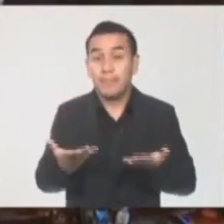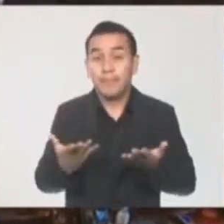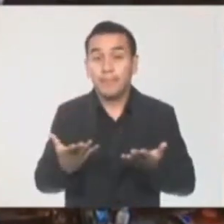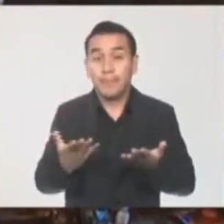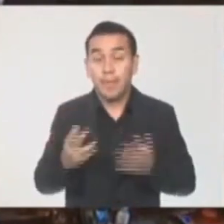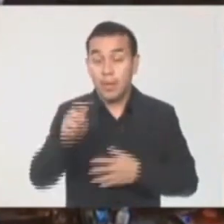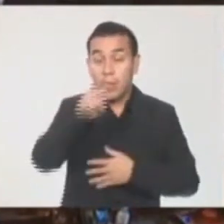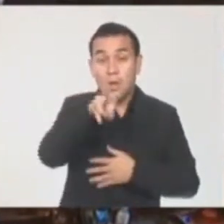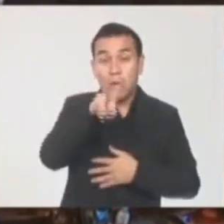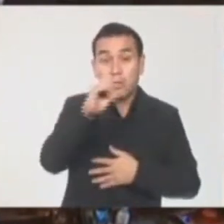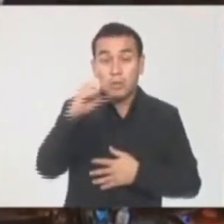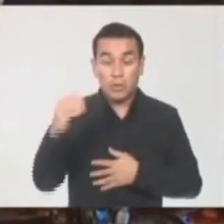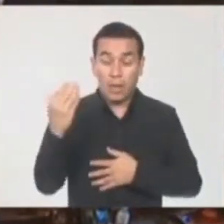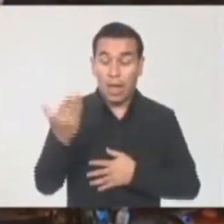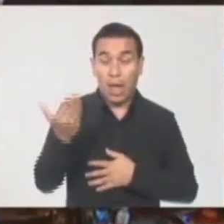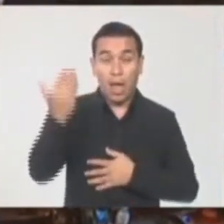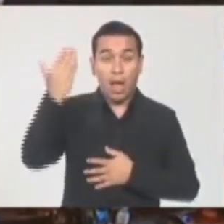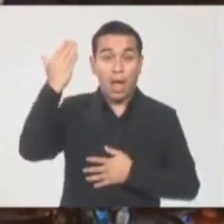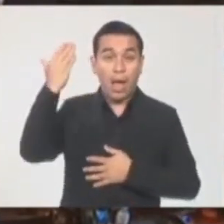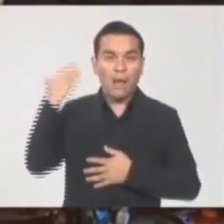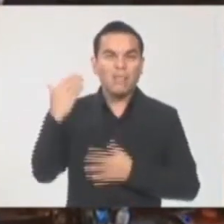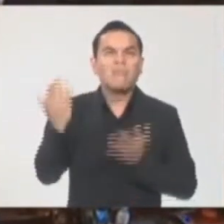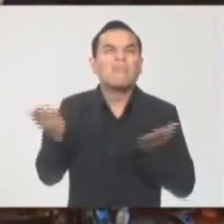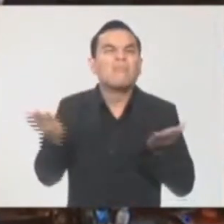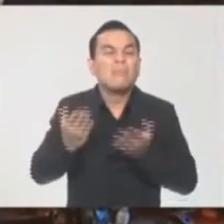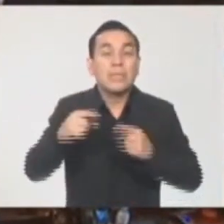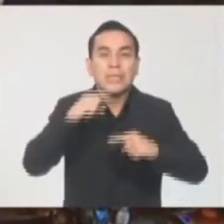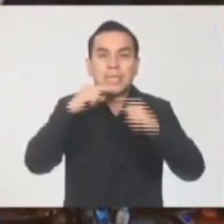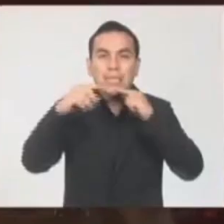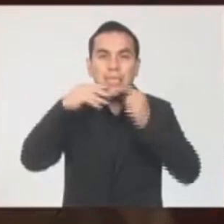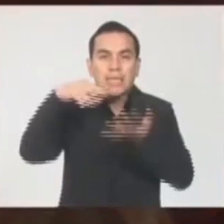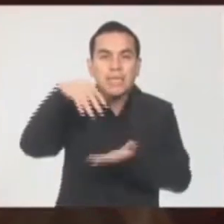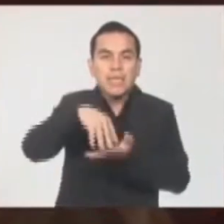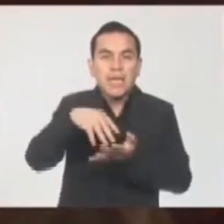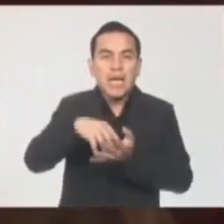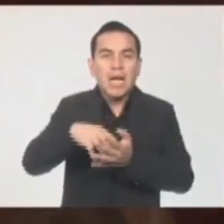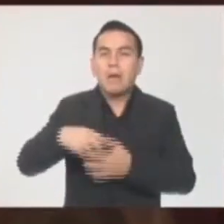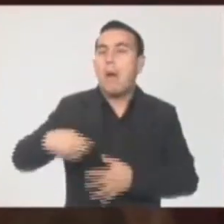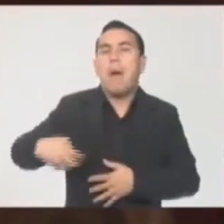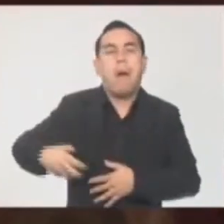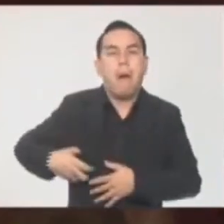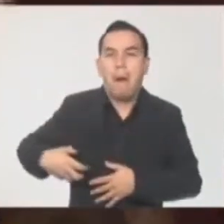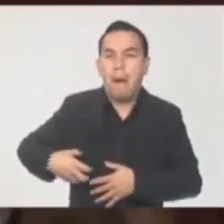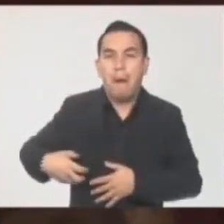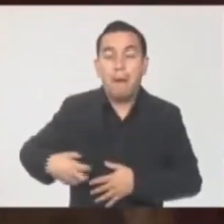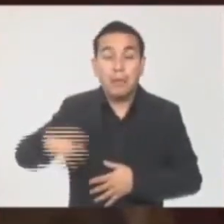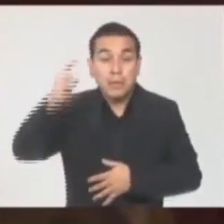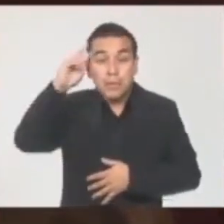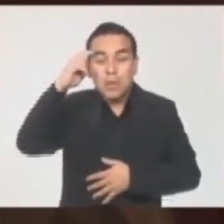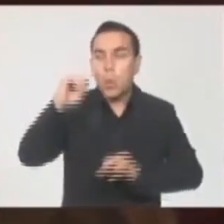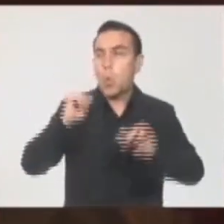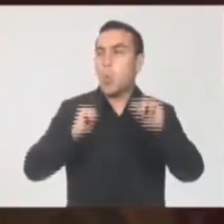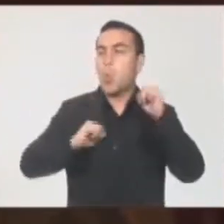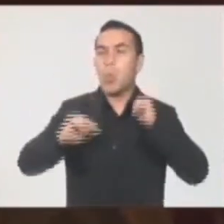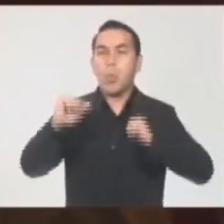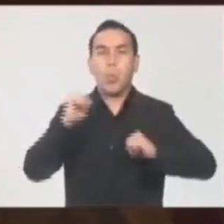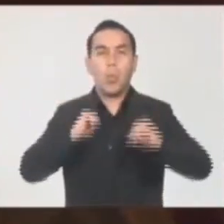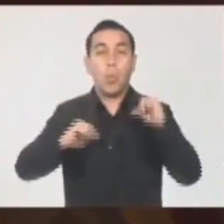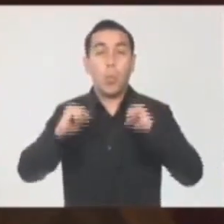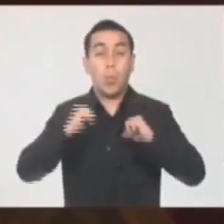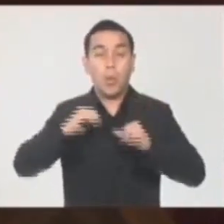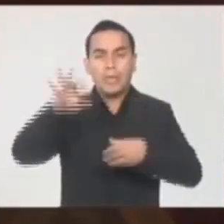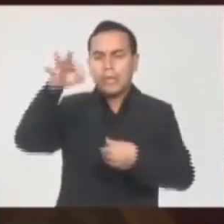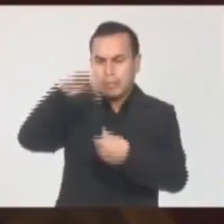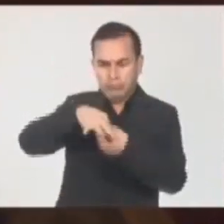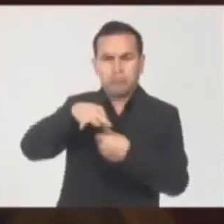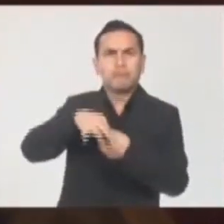Durante 200 años, la democracia fue una pantomima. Todo era un teatro. Teníamos elecciones,